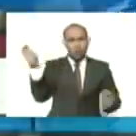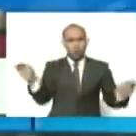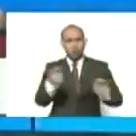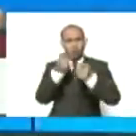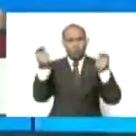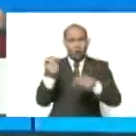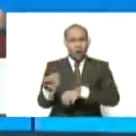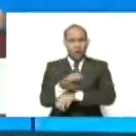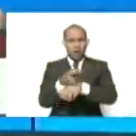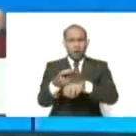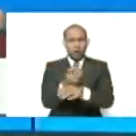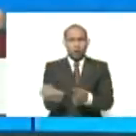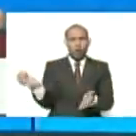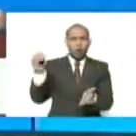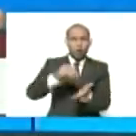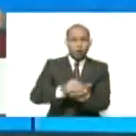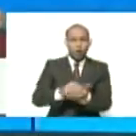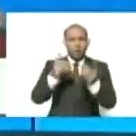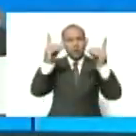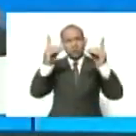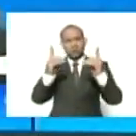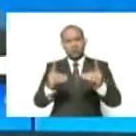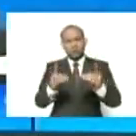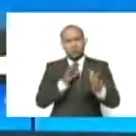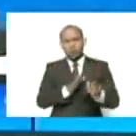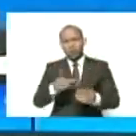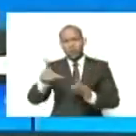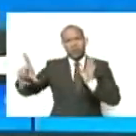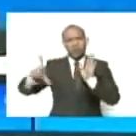gobierno nuevamente de acuerdo a la ley.